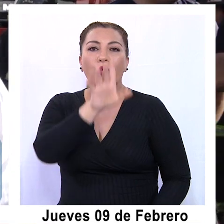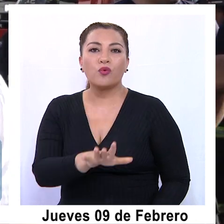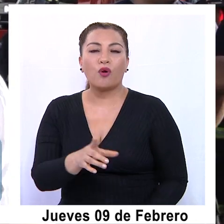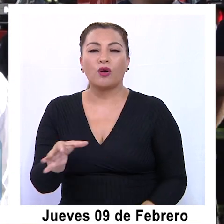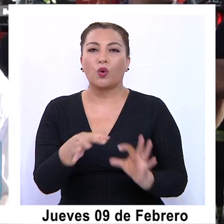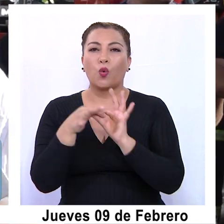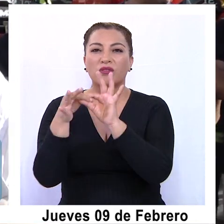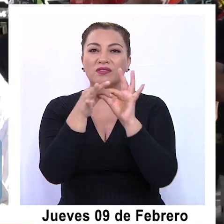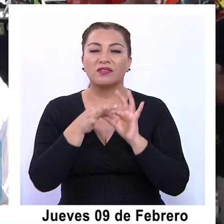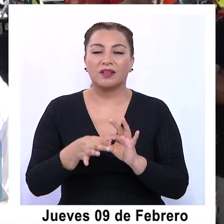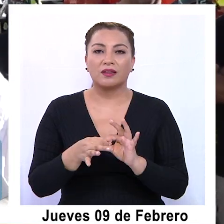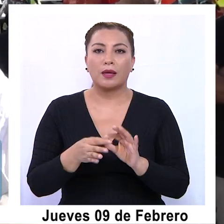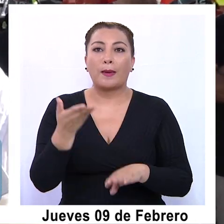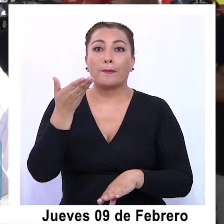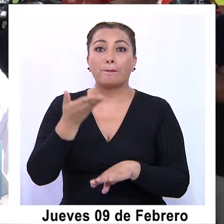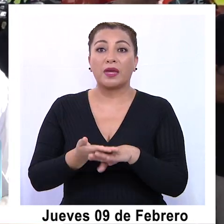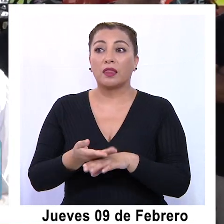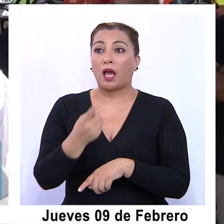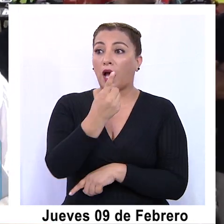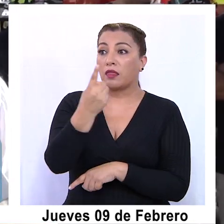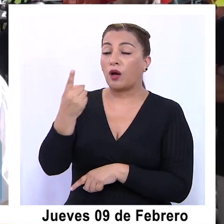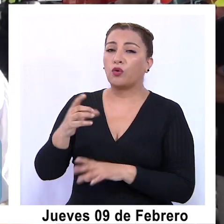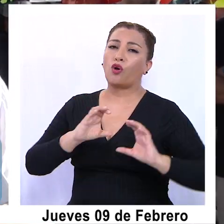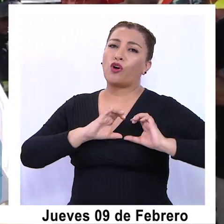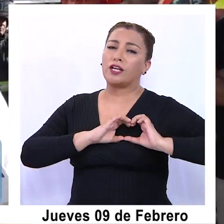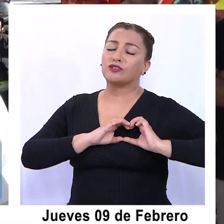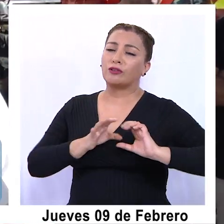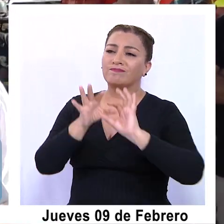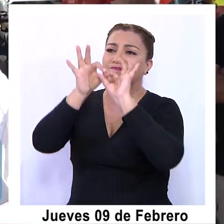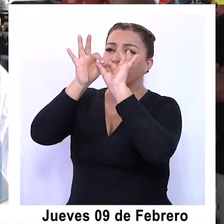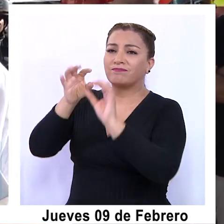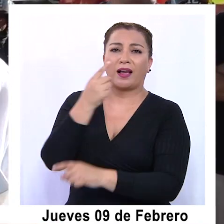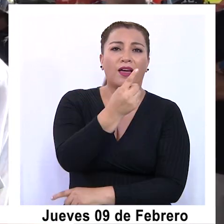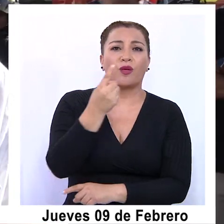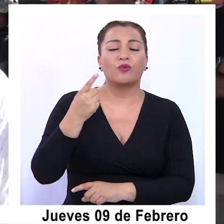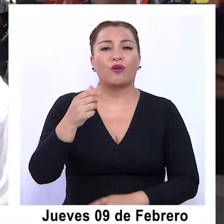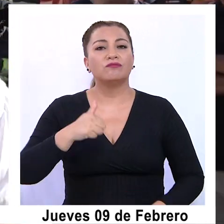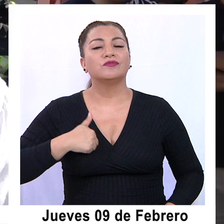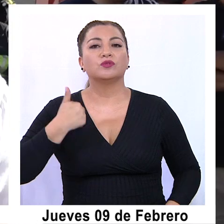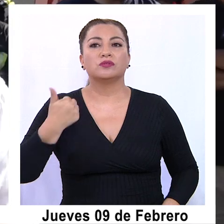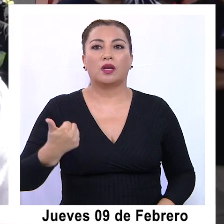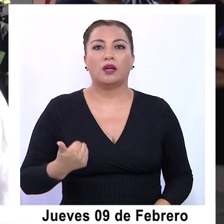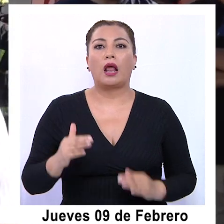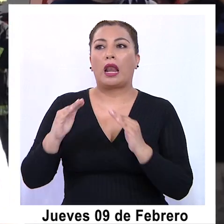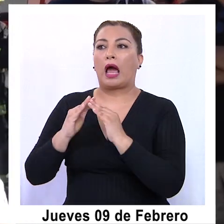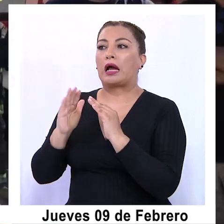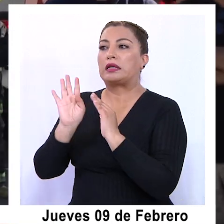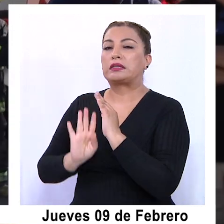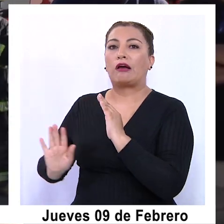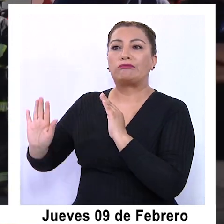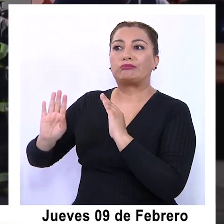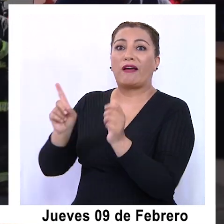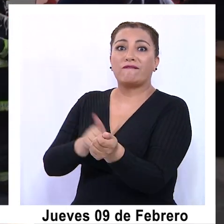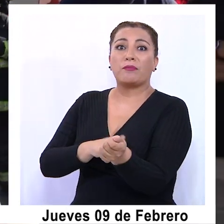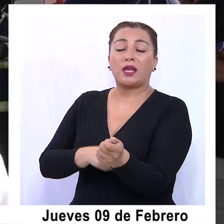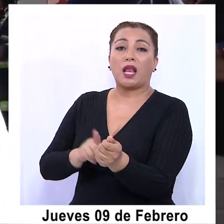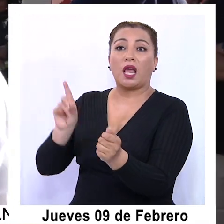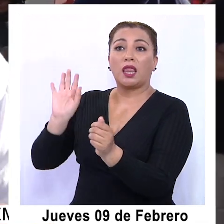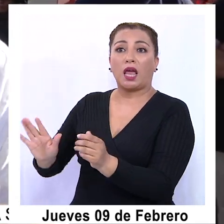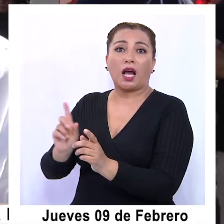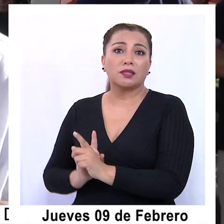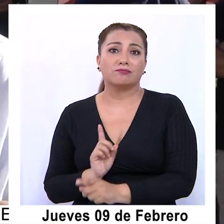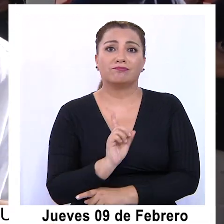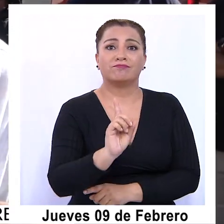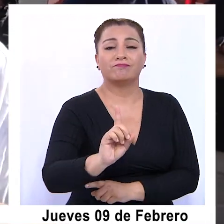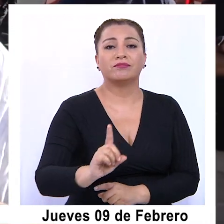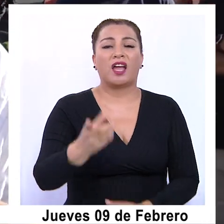los refuerzos y agradecerle de corazón a todos los voluntarios, ya que dejando sus hogares, dejando a su familia, van